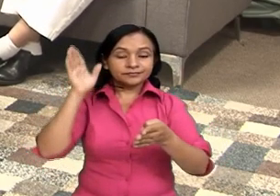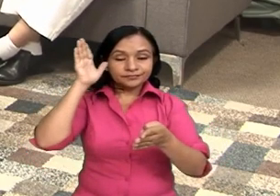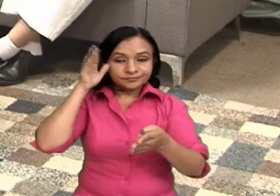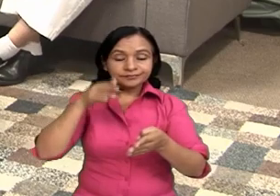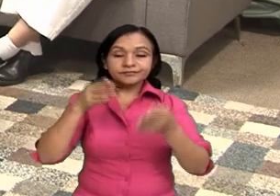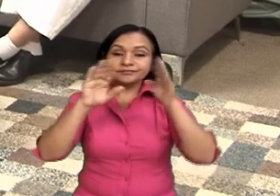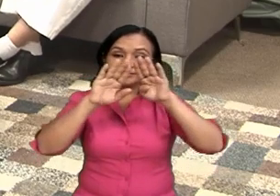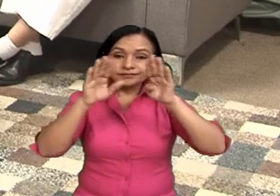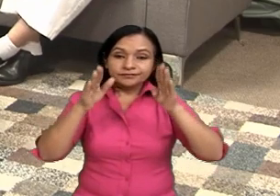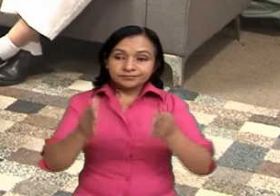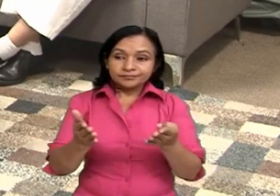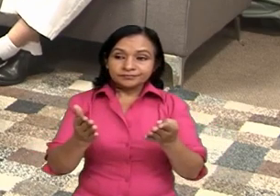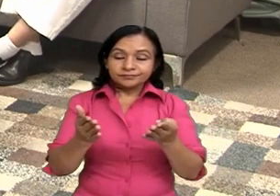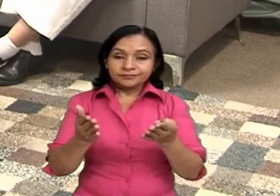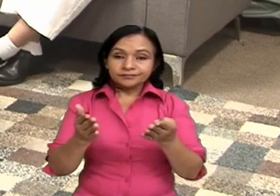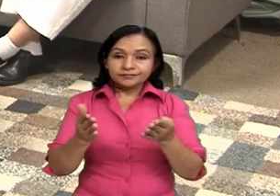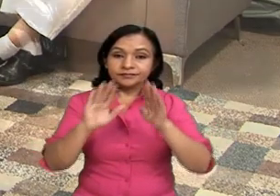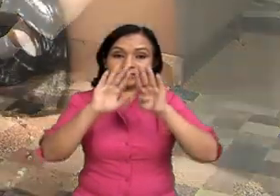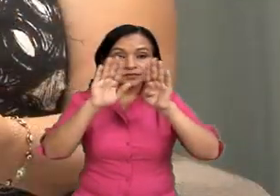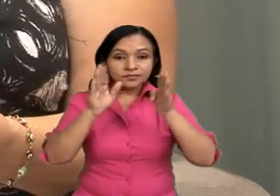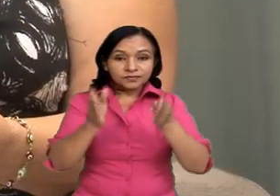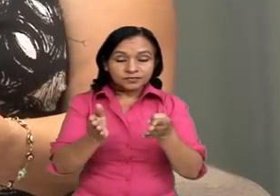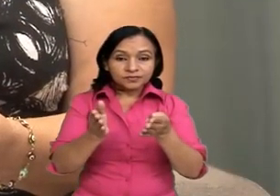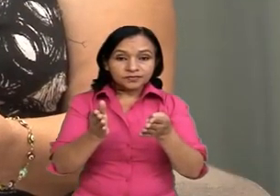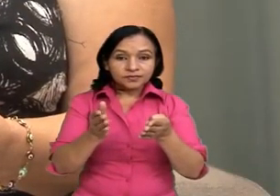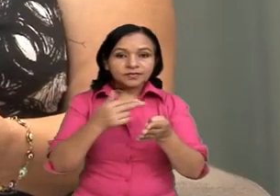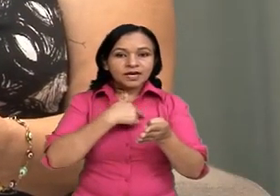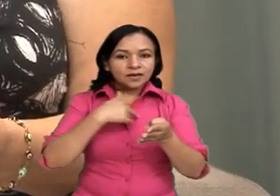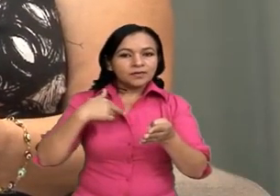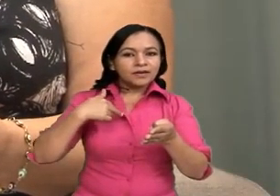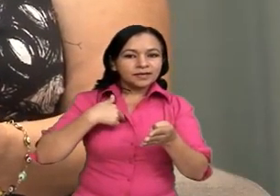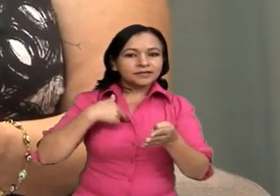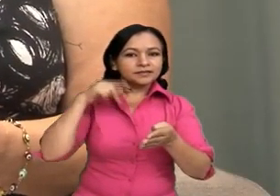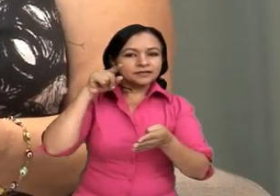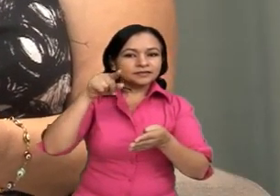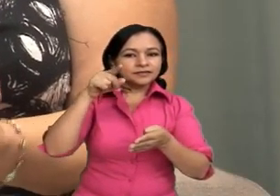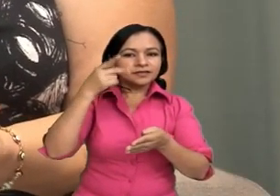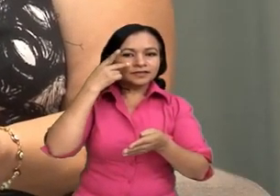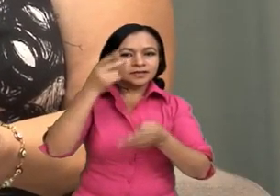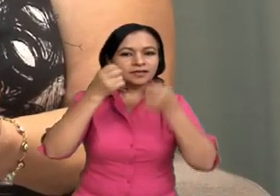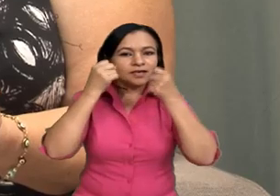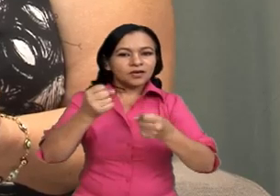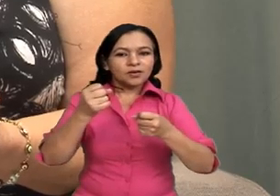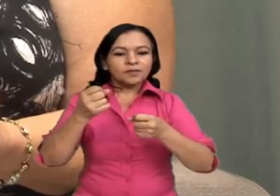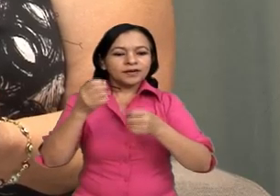esa expresión, hemos sido constructoras de esa visión en el hombre.